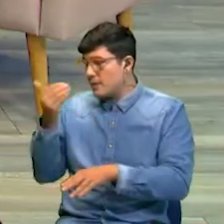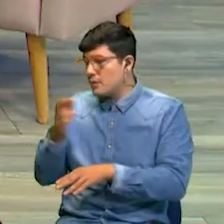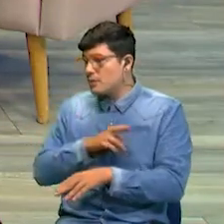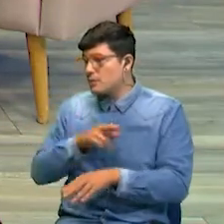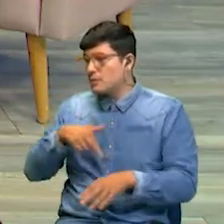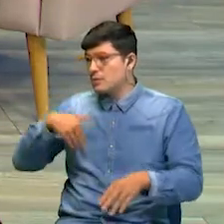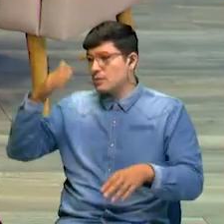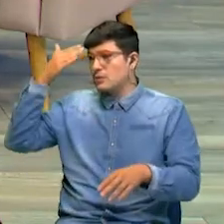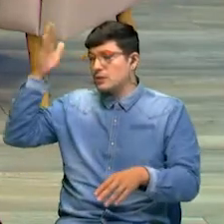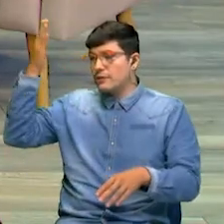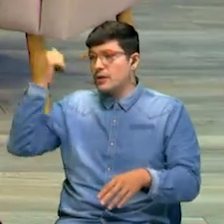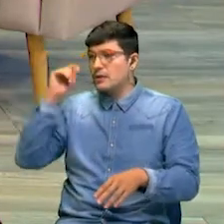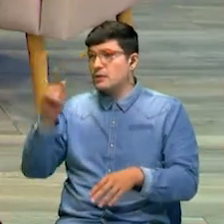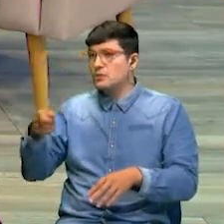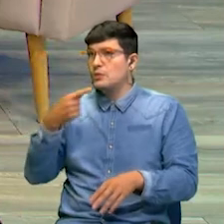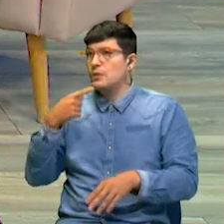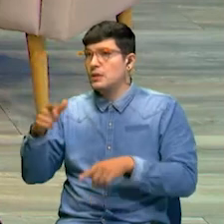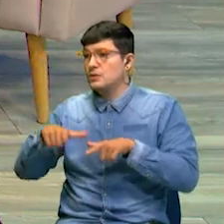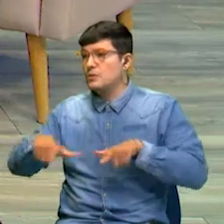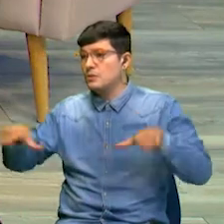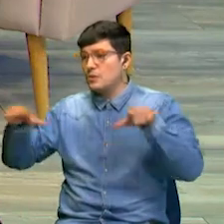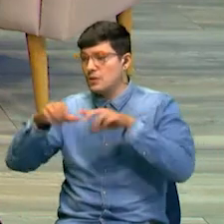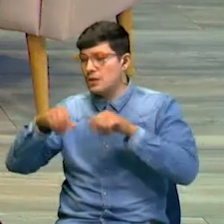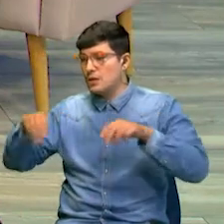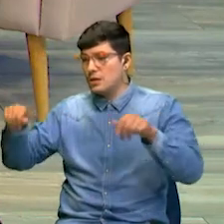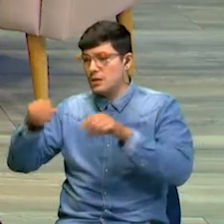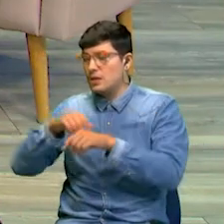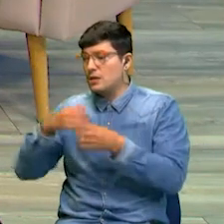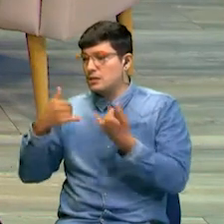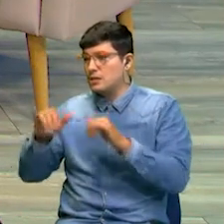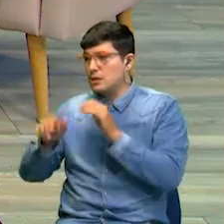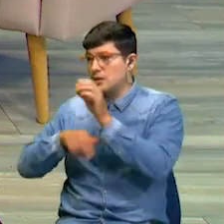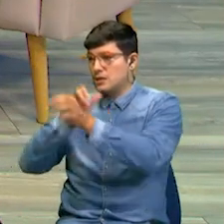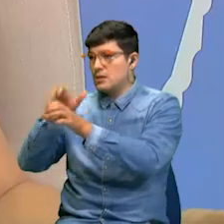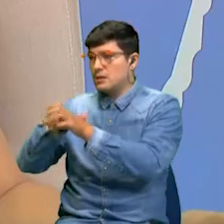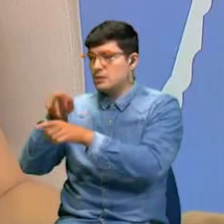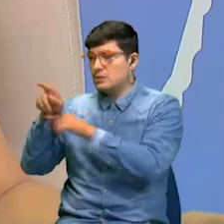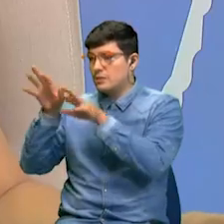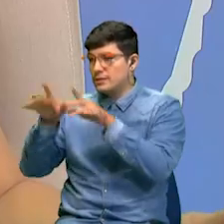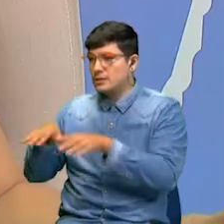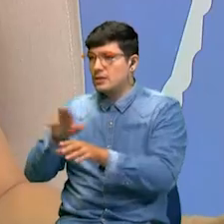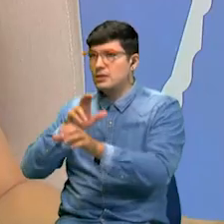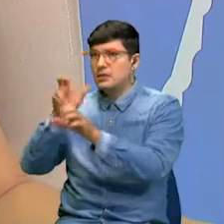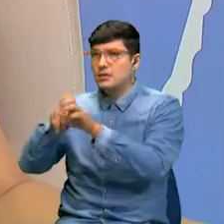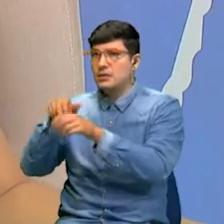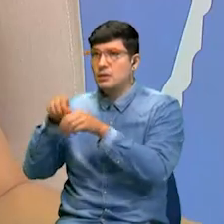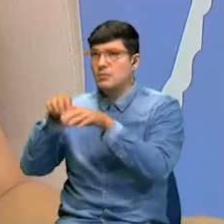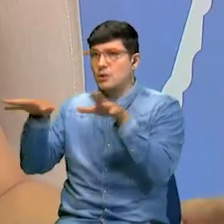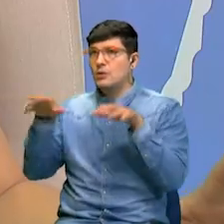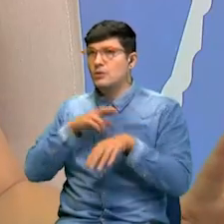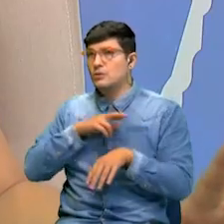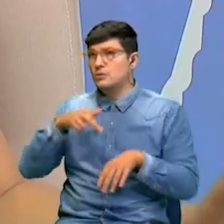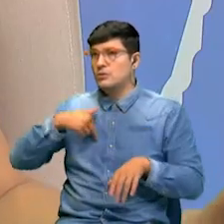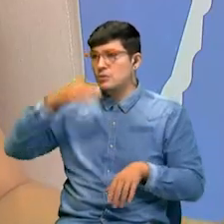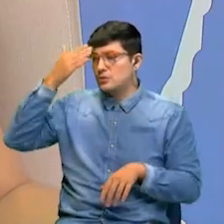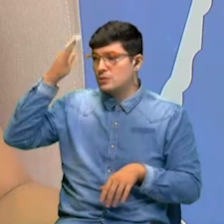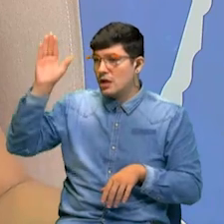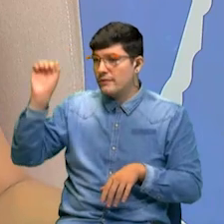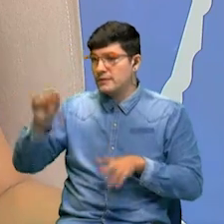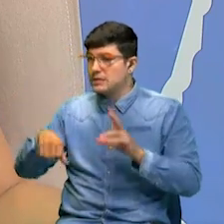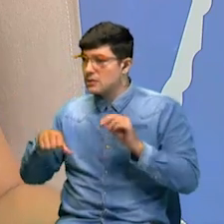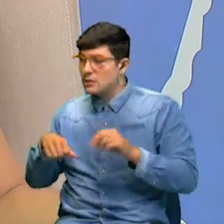sabemos, porque él dice que estaba en un lote, no sabemos si él ya inscribió esas mejoras en la Oficina de Instrumentos Públicos, no sé si ya procedió